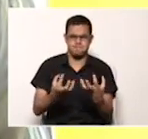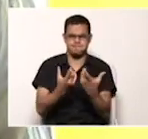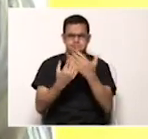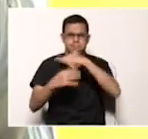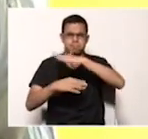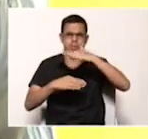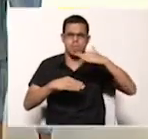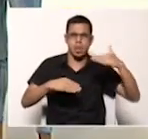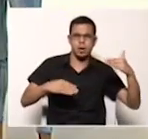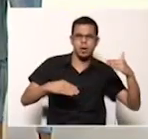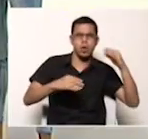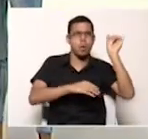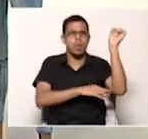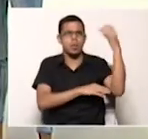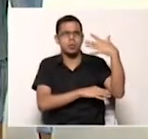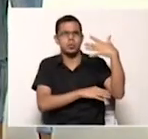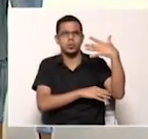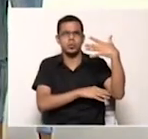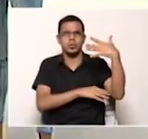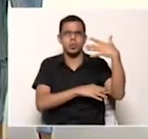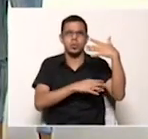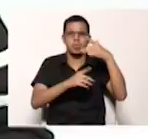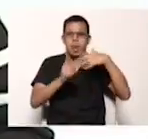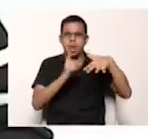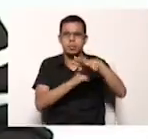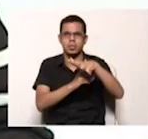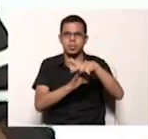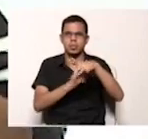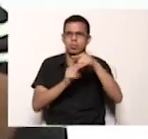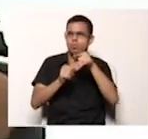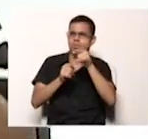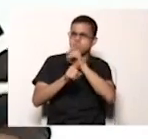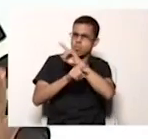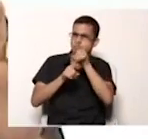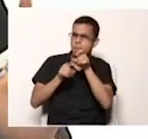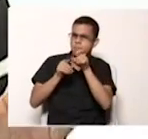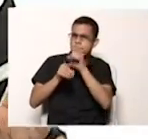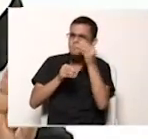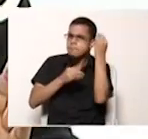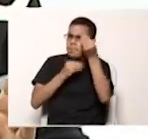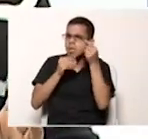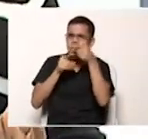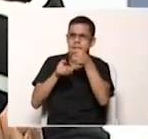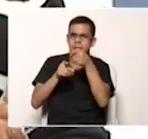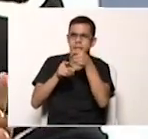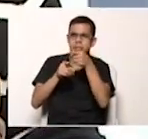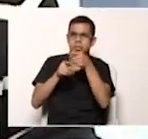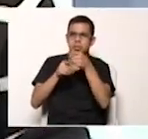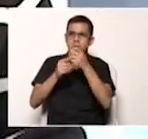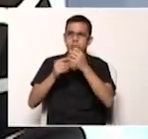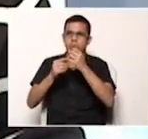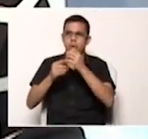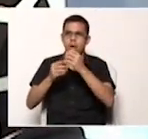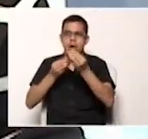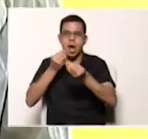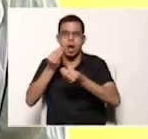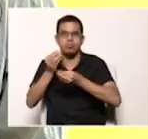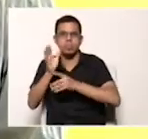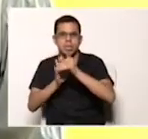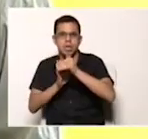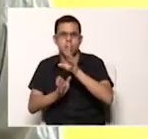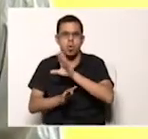de alguna manera? ¿Considera que es un fenómeno o es una acción cotidiana del ambiente. Bueno,